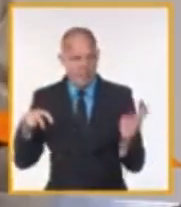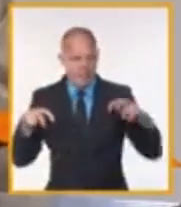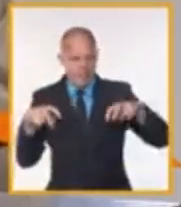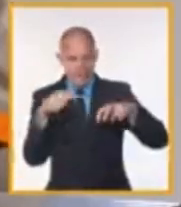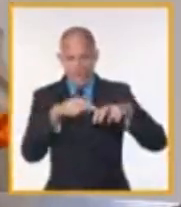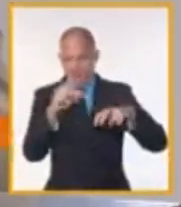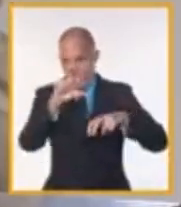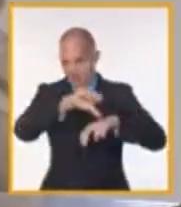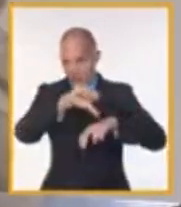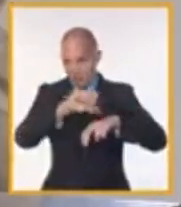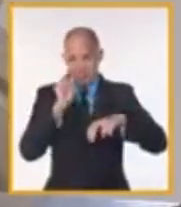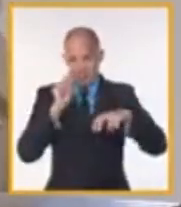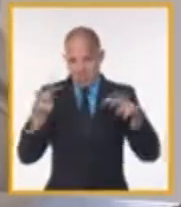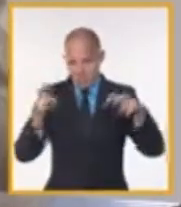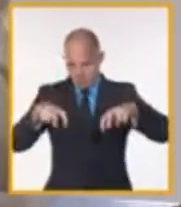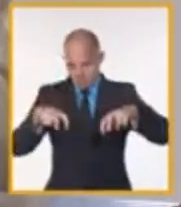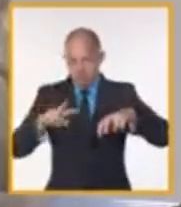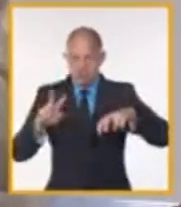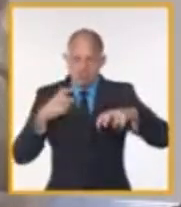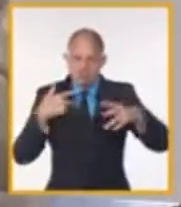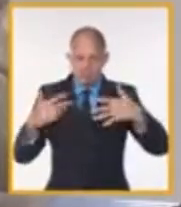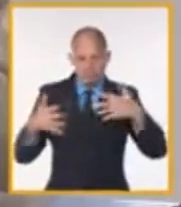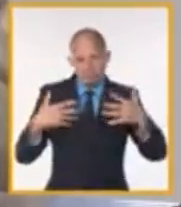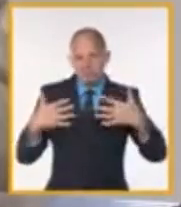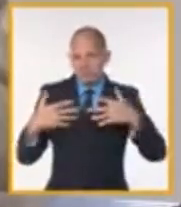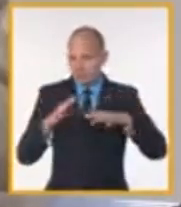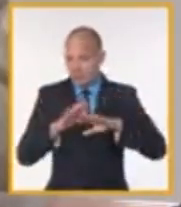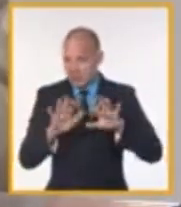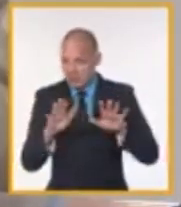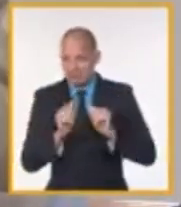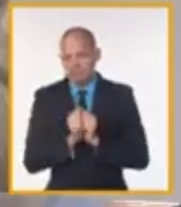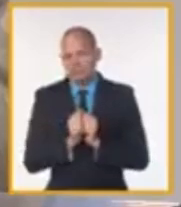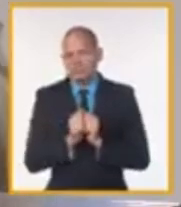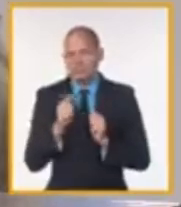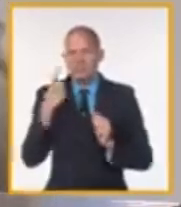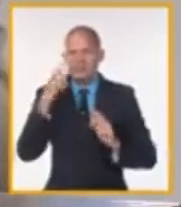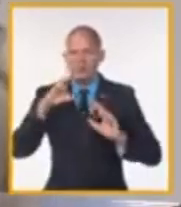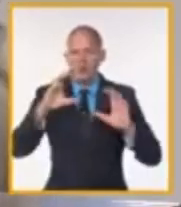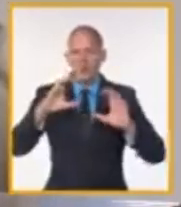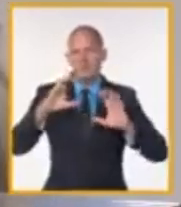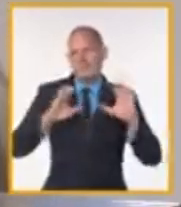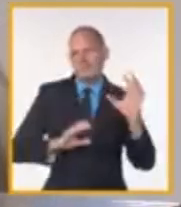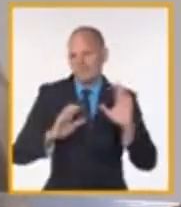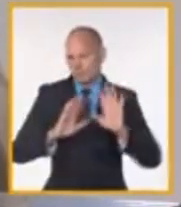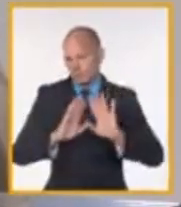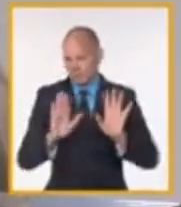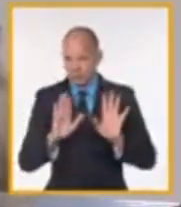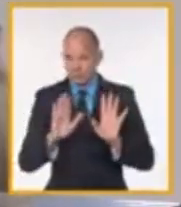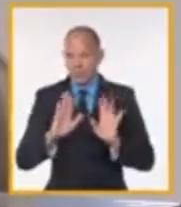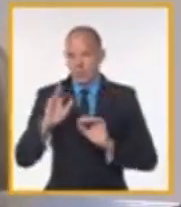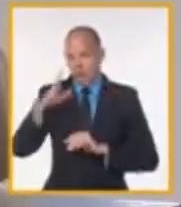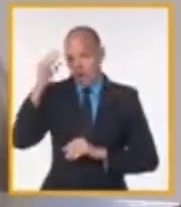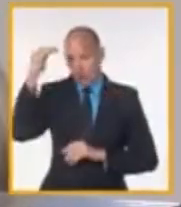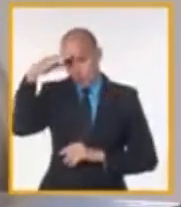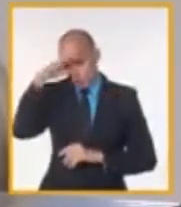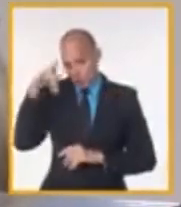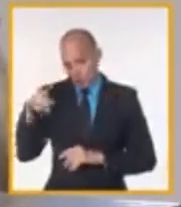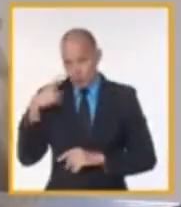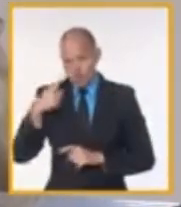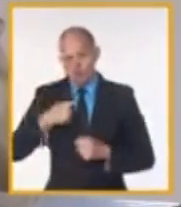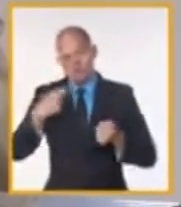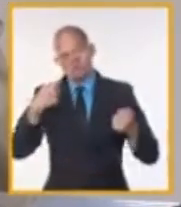sirvió le permitió a Trump eh imponer hizo todo lo necesario para poder